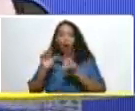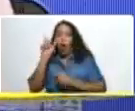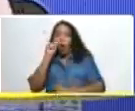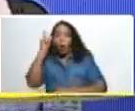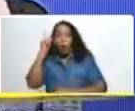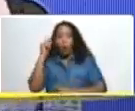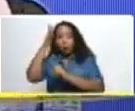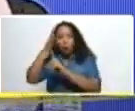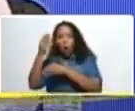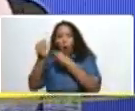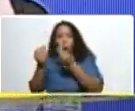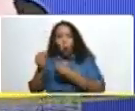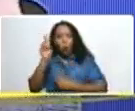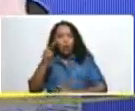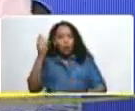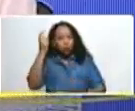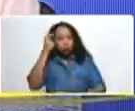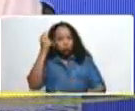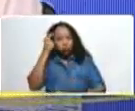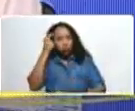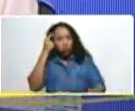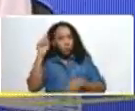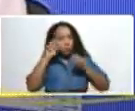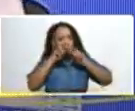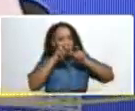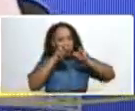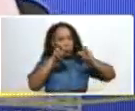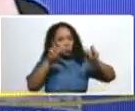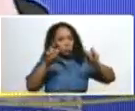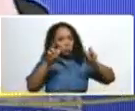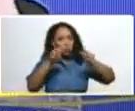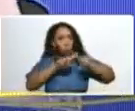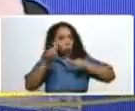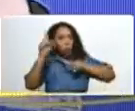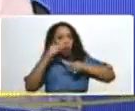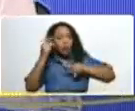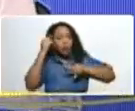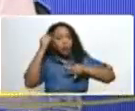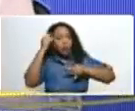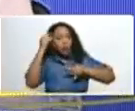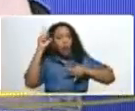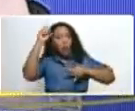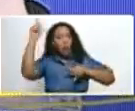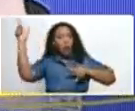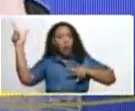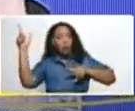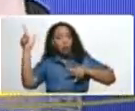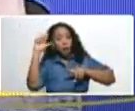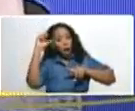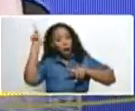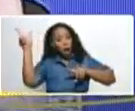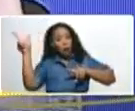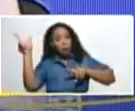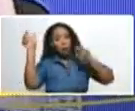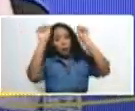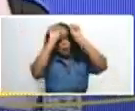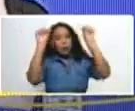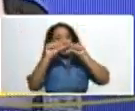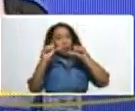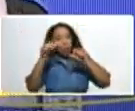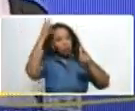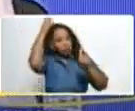la utilización del sentido común en la investigación del crimen, lo que otros dicen la lógica, quizá la lógica, el sistema